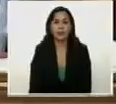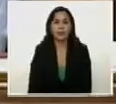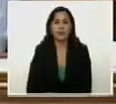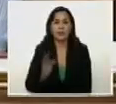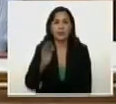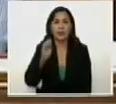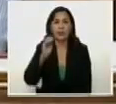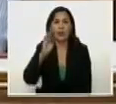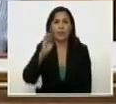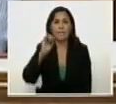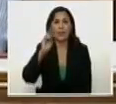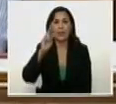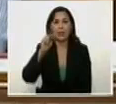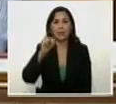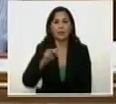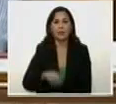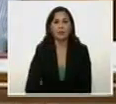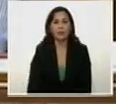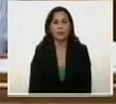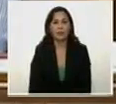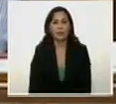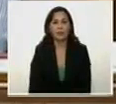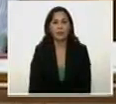Fabián Navas.